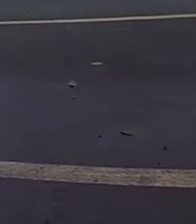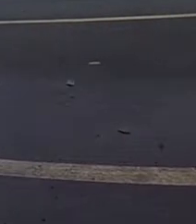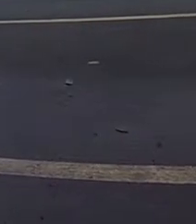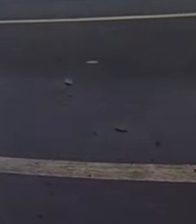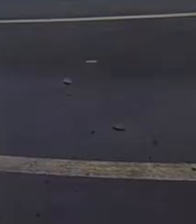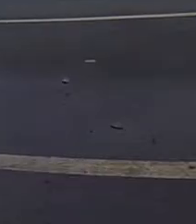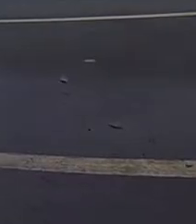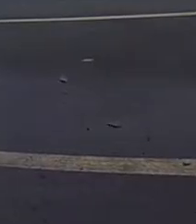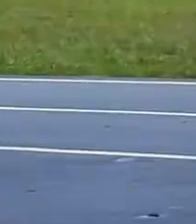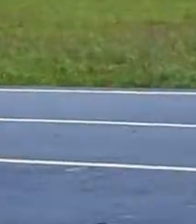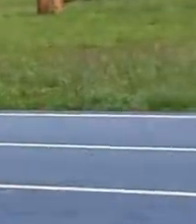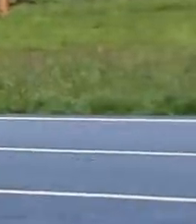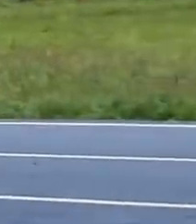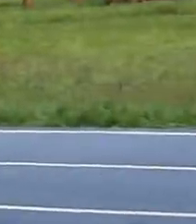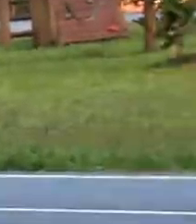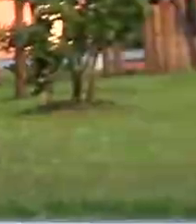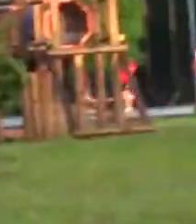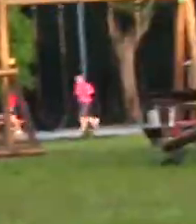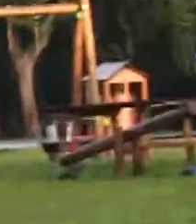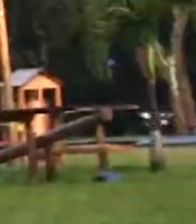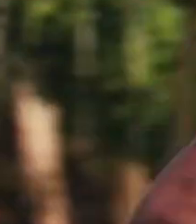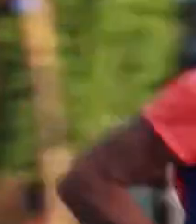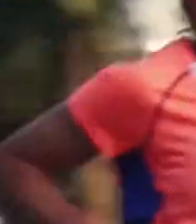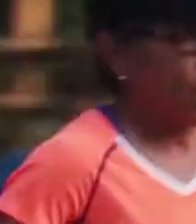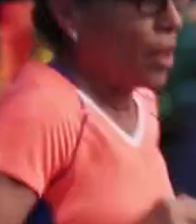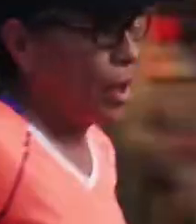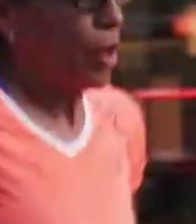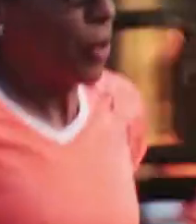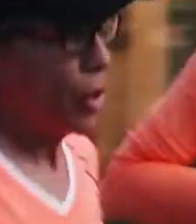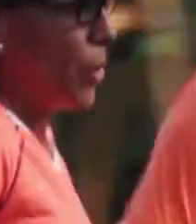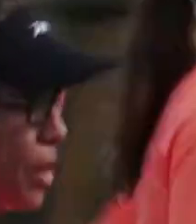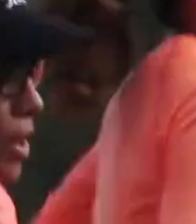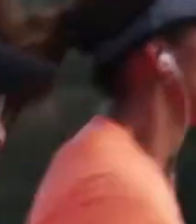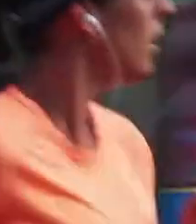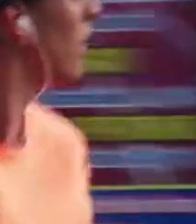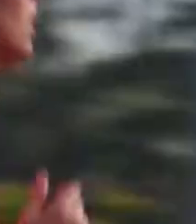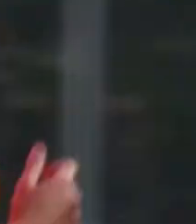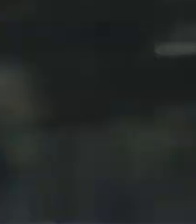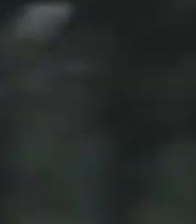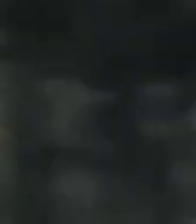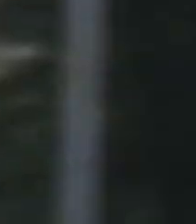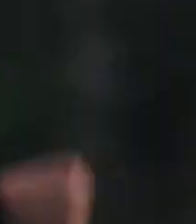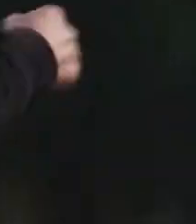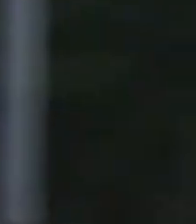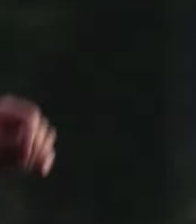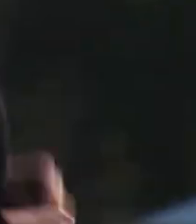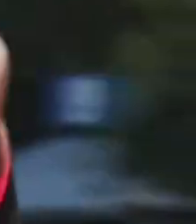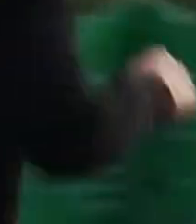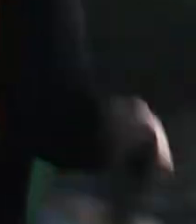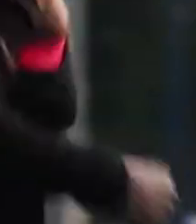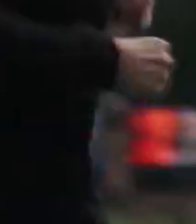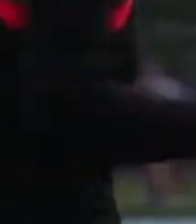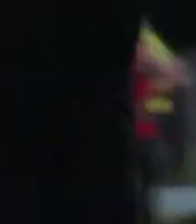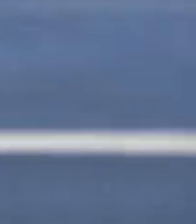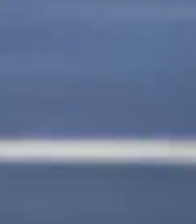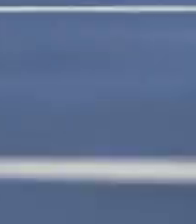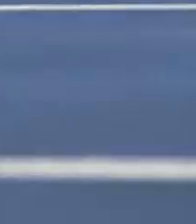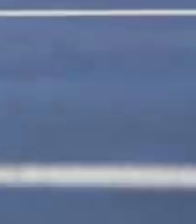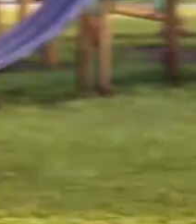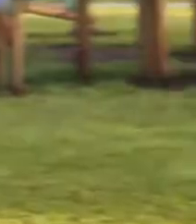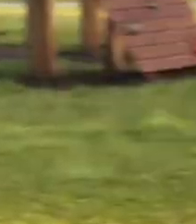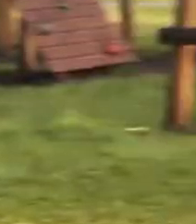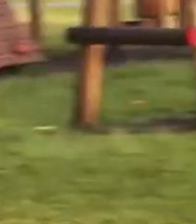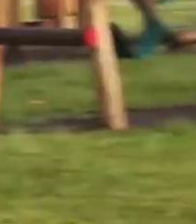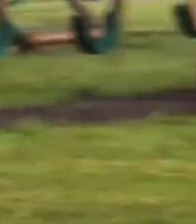mami de ahí. Es la que me ha ayudado en todo este proceso, definitivamente. Yo me iba a hacer la cirugía bariátrica. Tenía